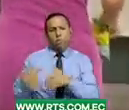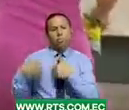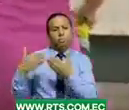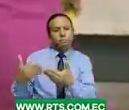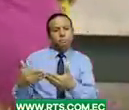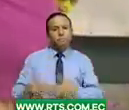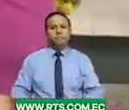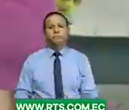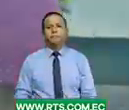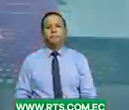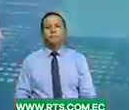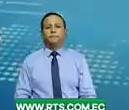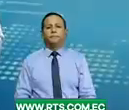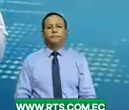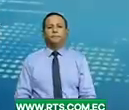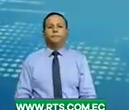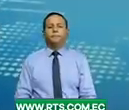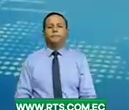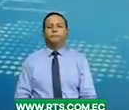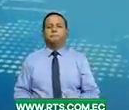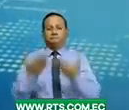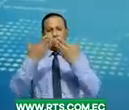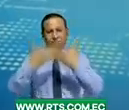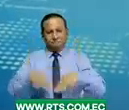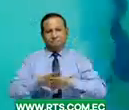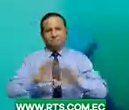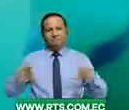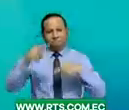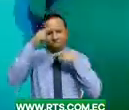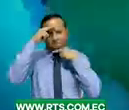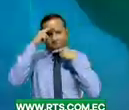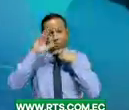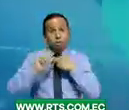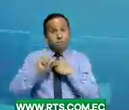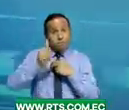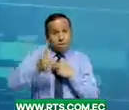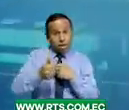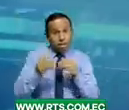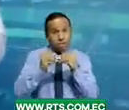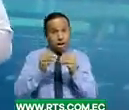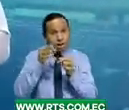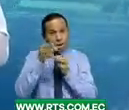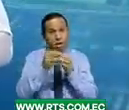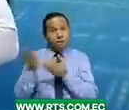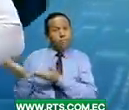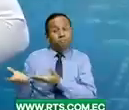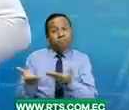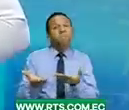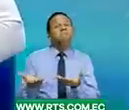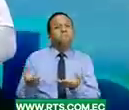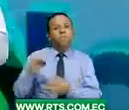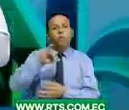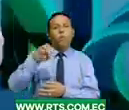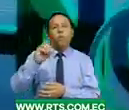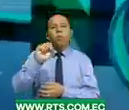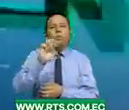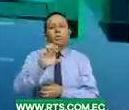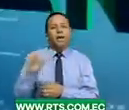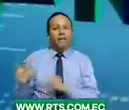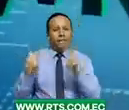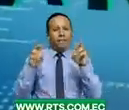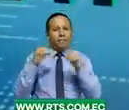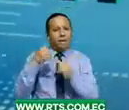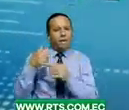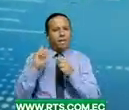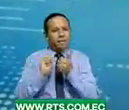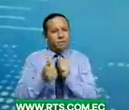Roselena Vascones. De esta manera concluimos. Será hasta el día de mañana. Los dejamos en la mejor compañía con José Alberto Molestín.